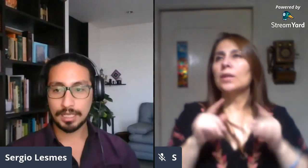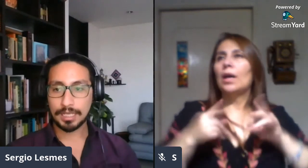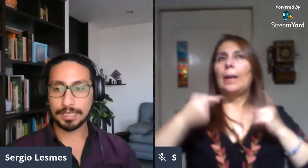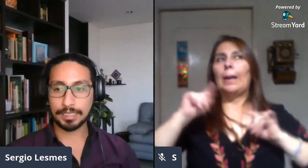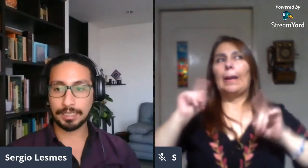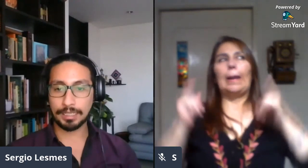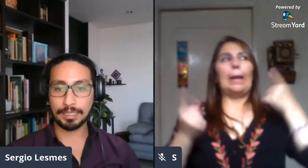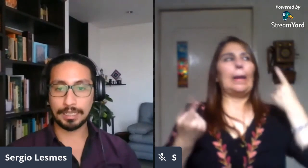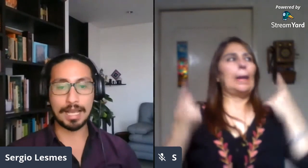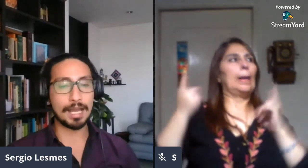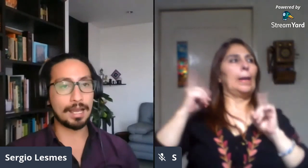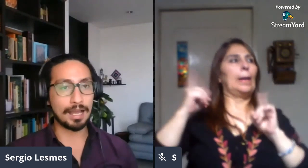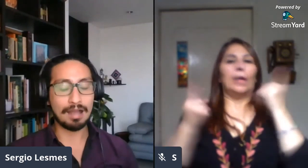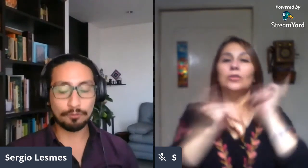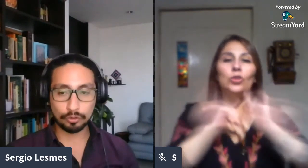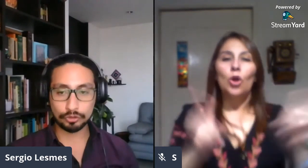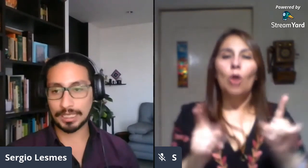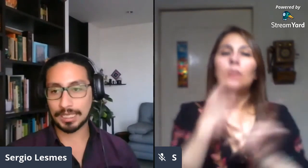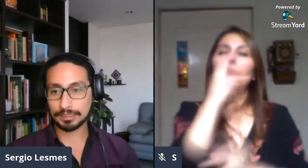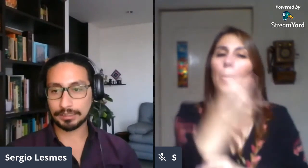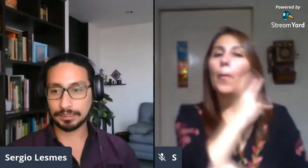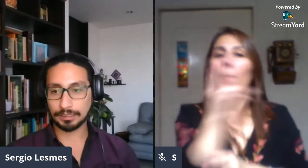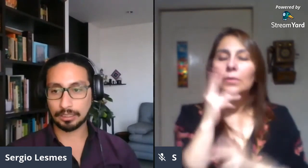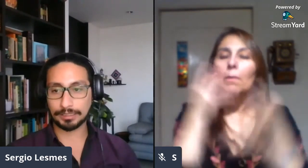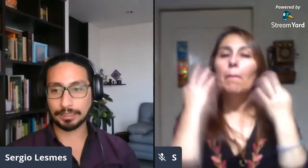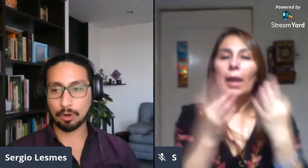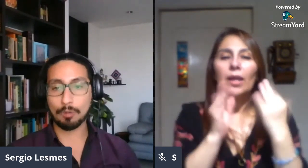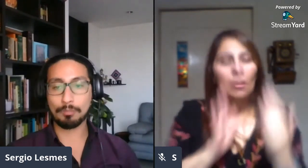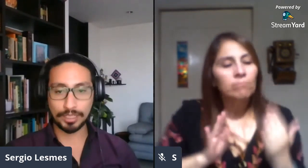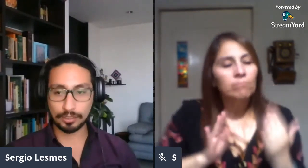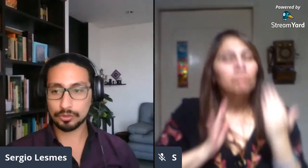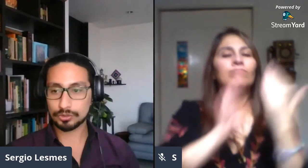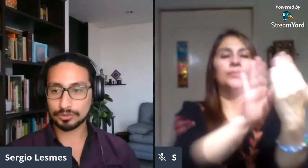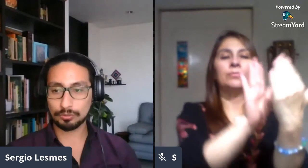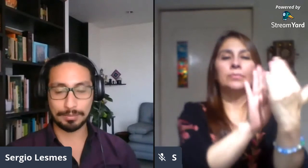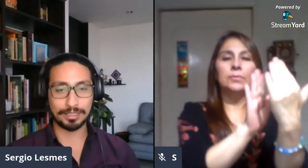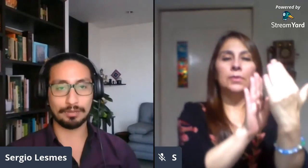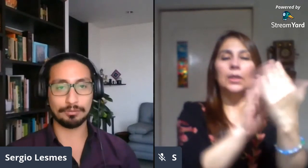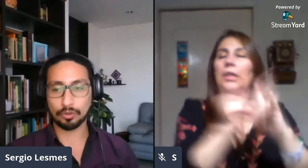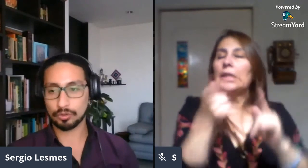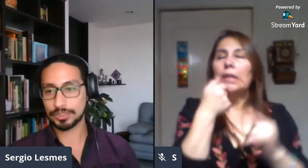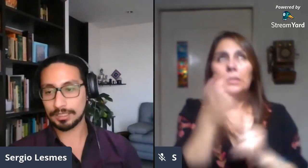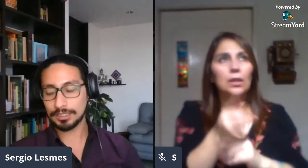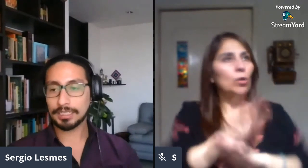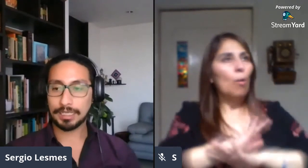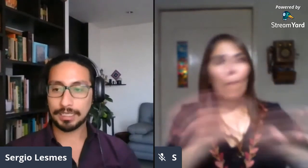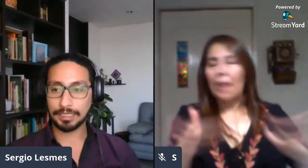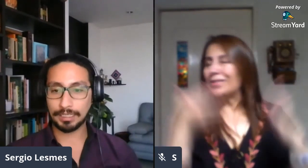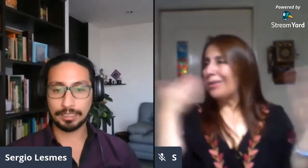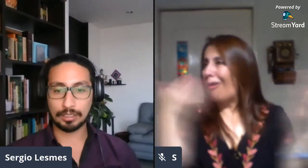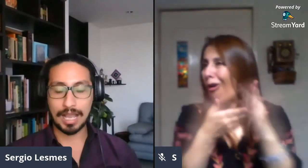dilaciones, a afrontar y oponernos de una manera vigorosa